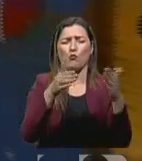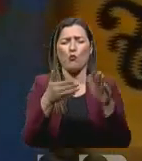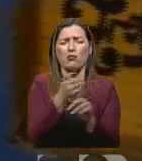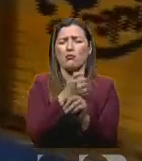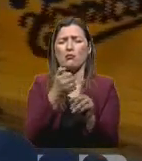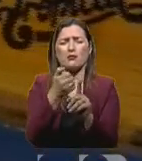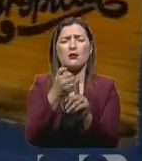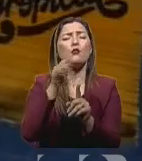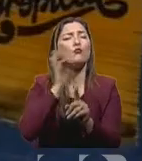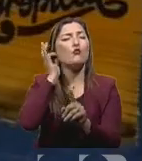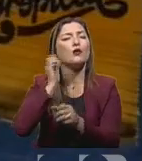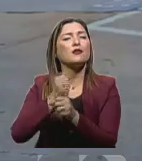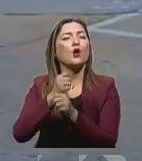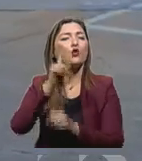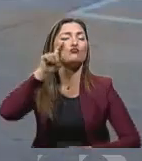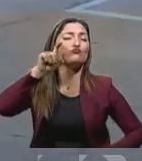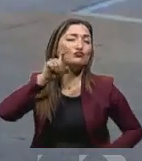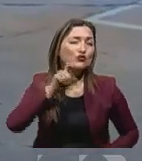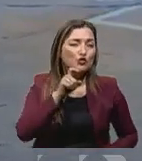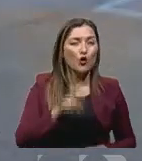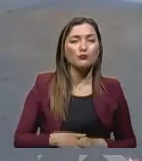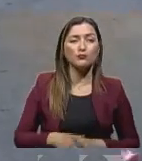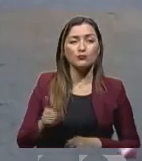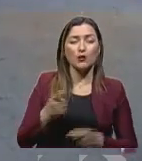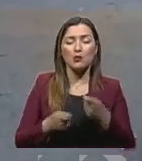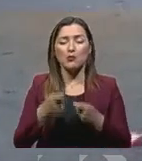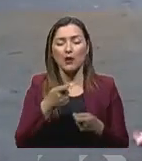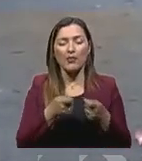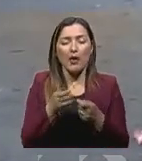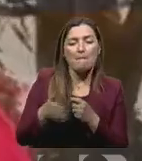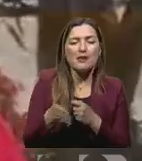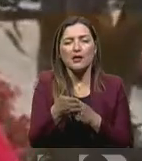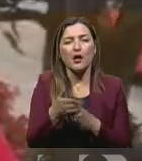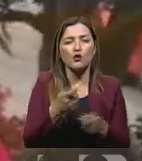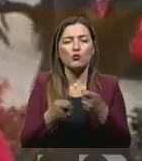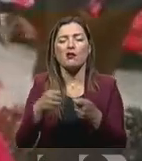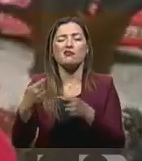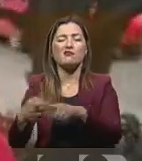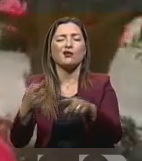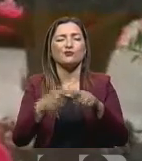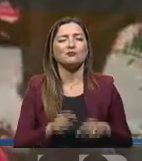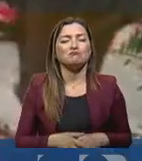violenta a una trabajadora sexual un comerciante de mariscos y otros casos prácticamente